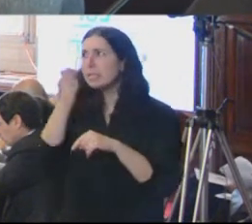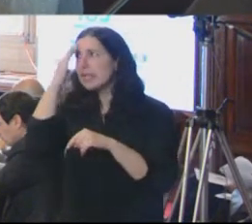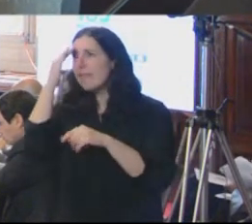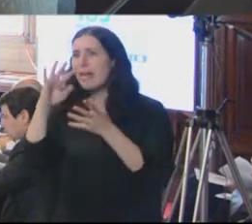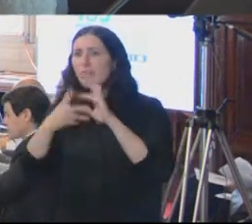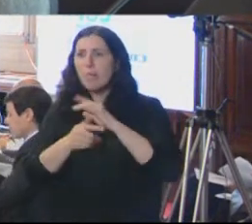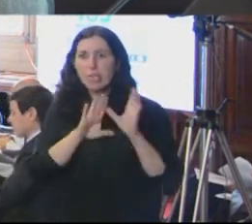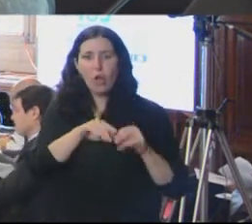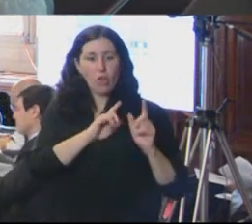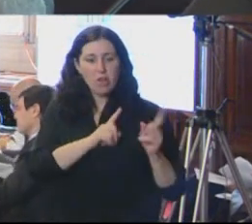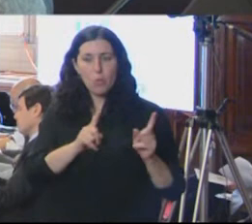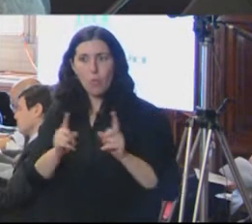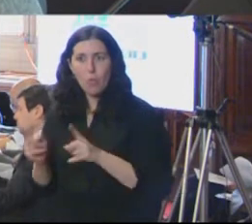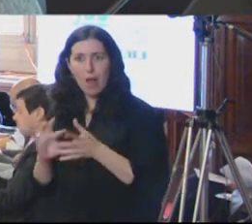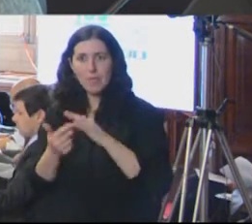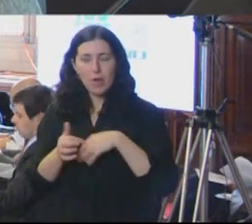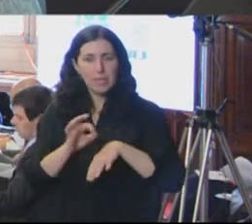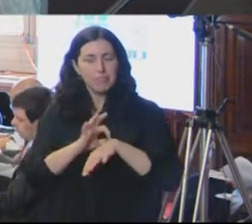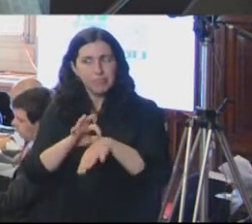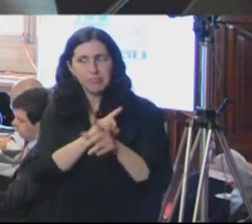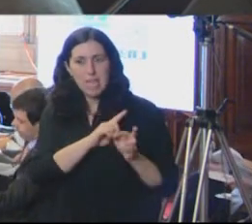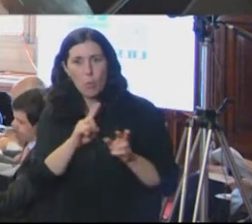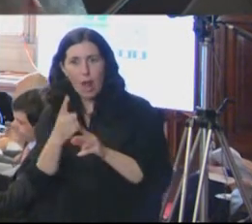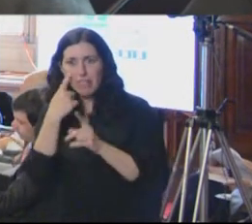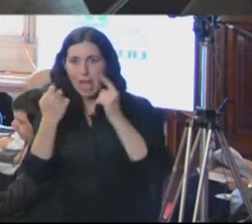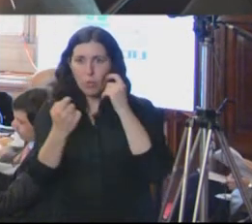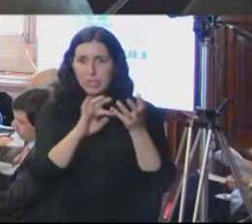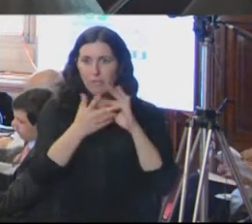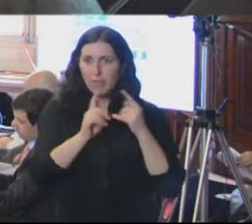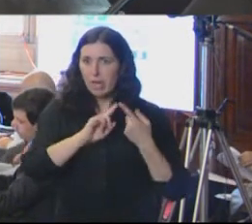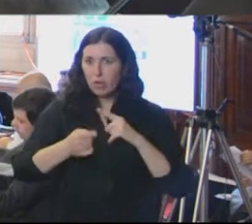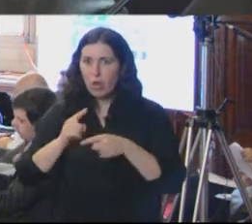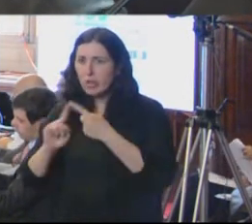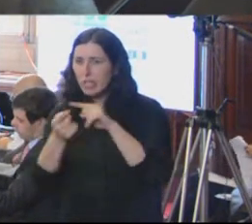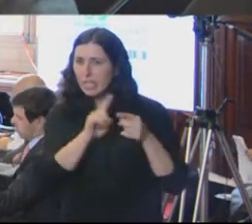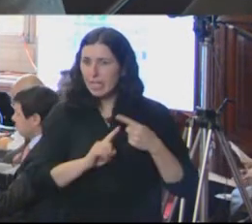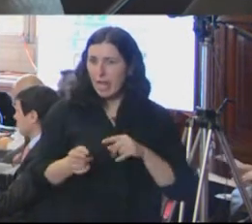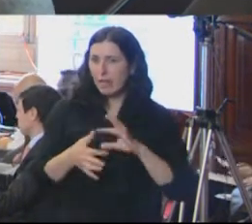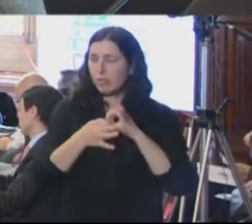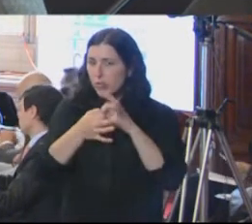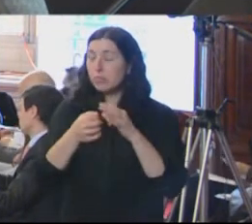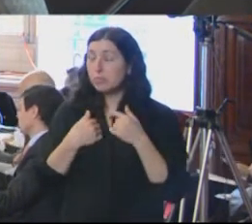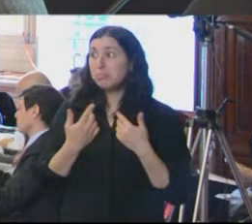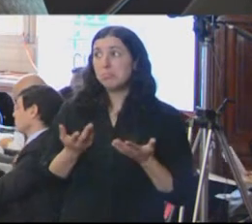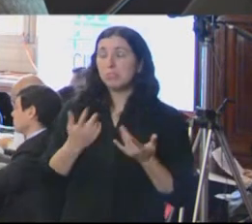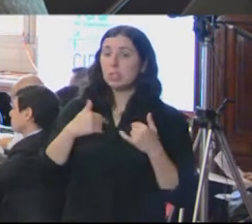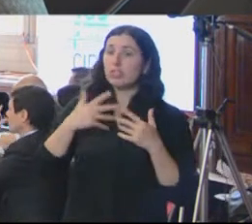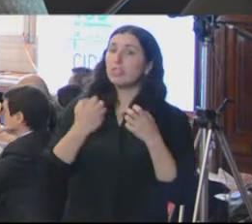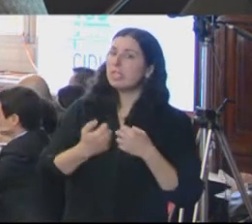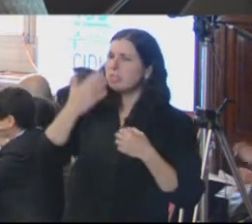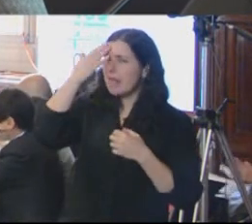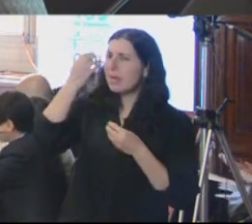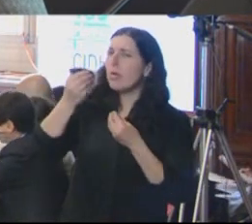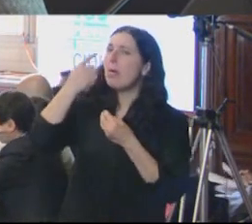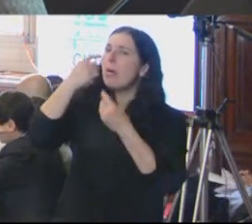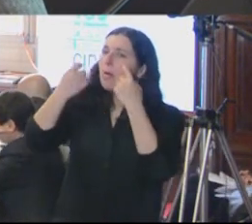patrones muy, muy puntuales, ¿no? Y en coordinación o en combinación con lo que preguntaba, señalaba el